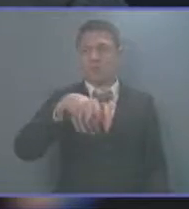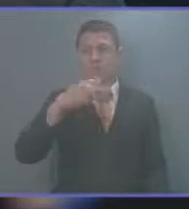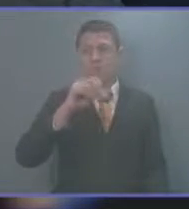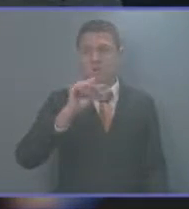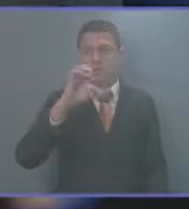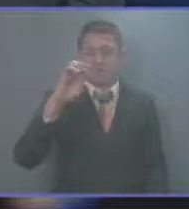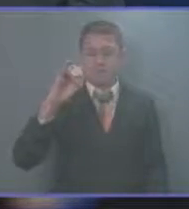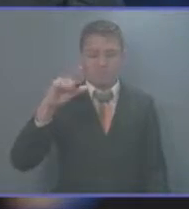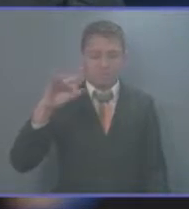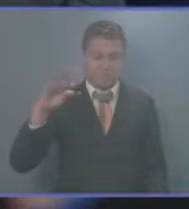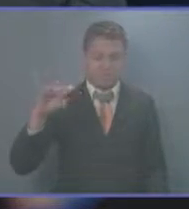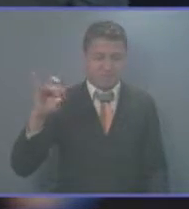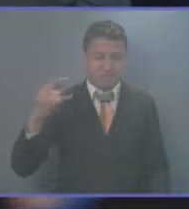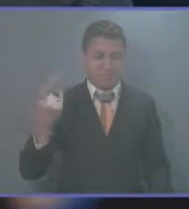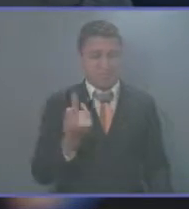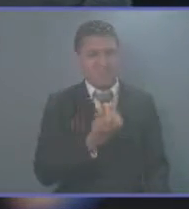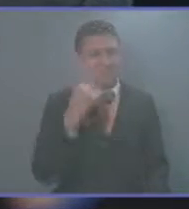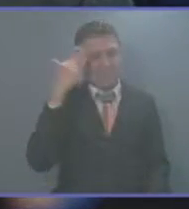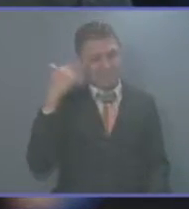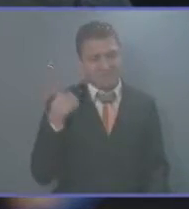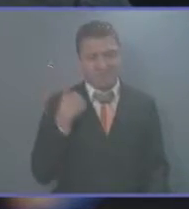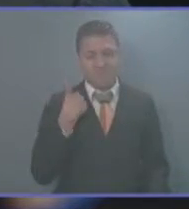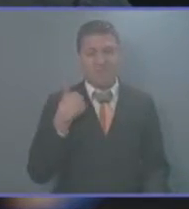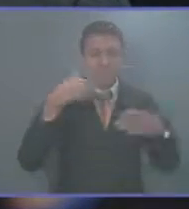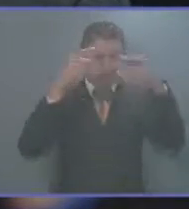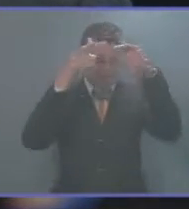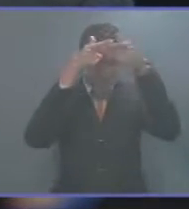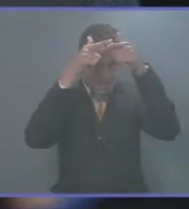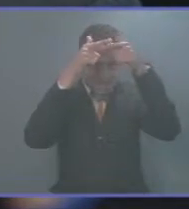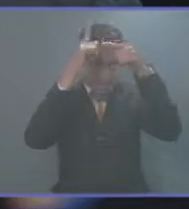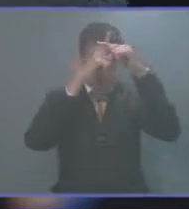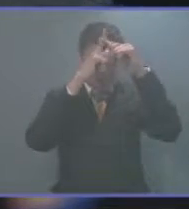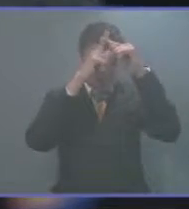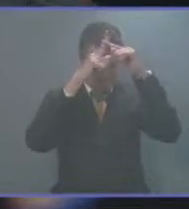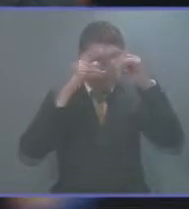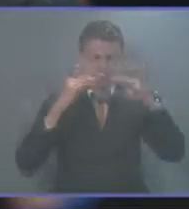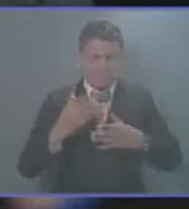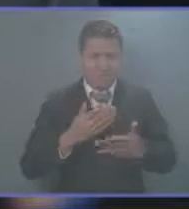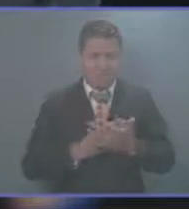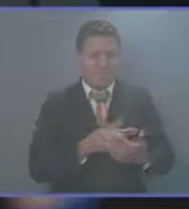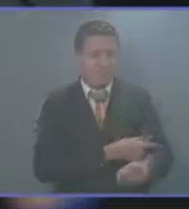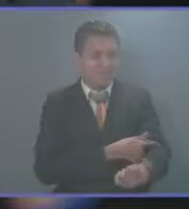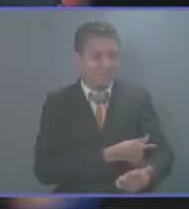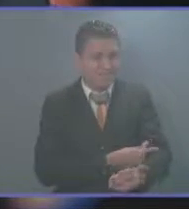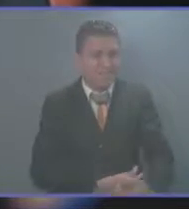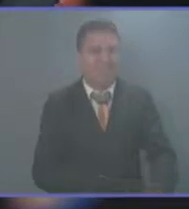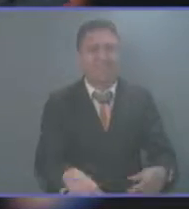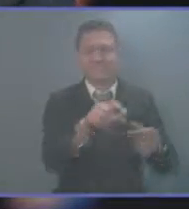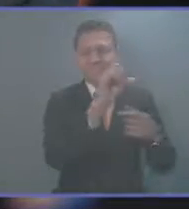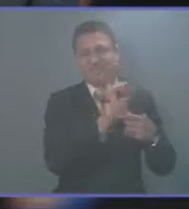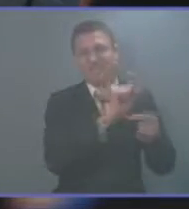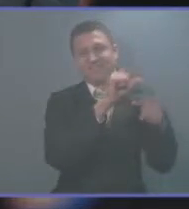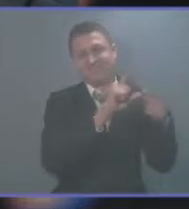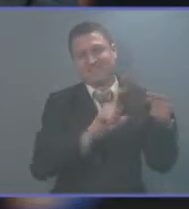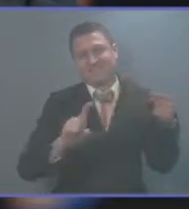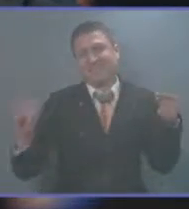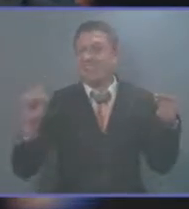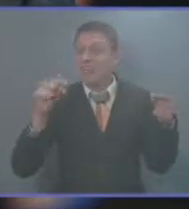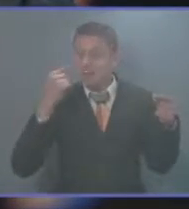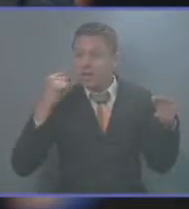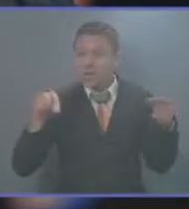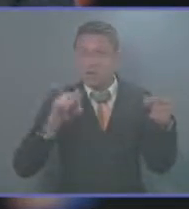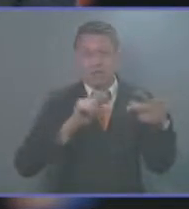vayan 10 enfermeras, vayan 5 médicos especialistas. Que para el Hospital Nacional de Sensultepeque, San Jerónimo